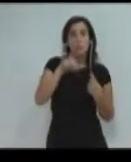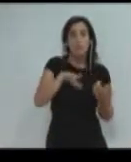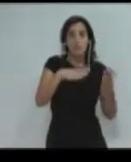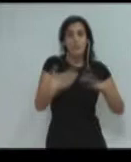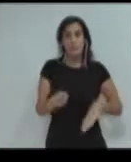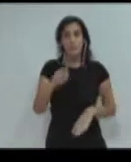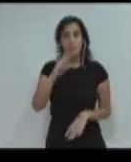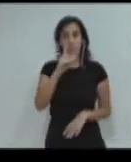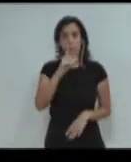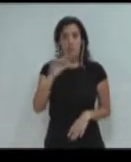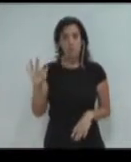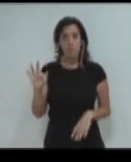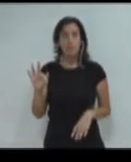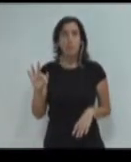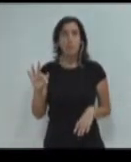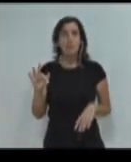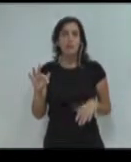bueno,